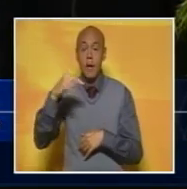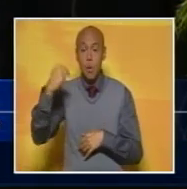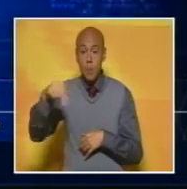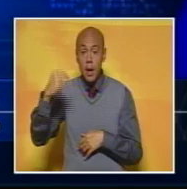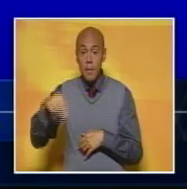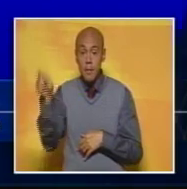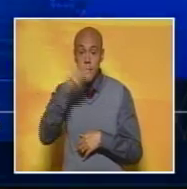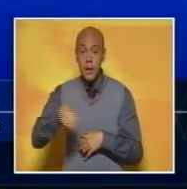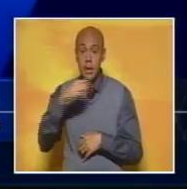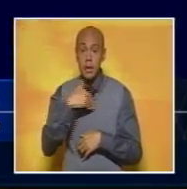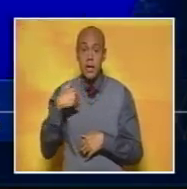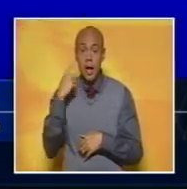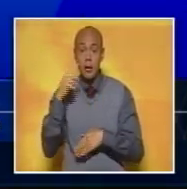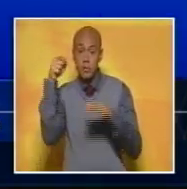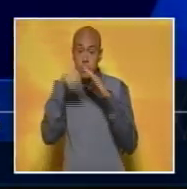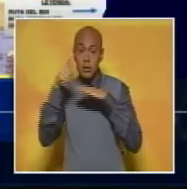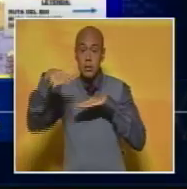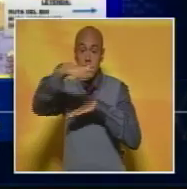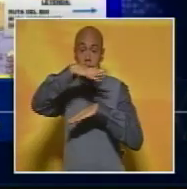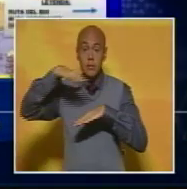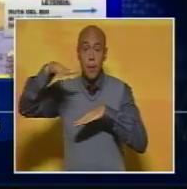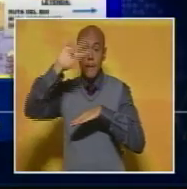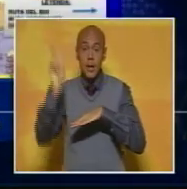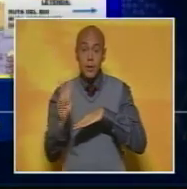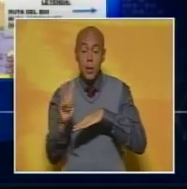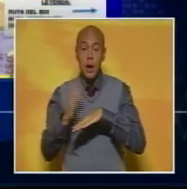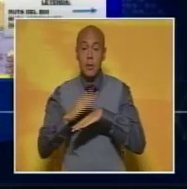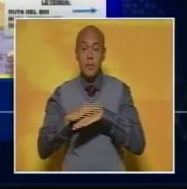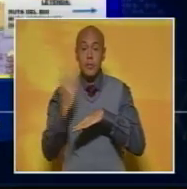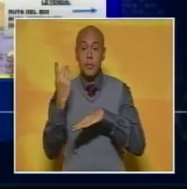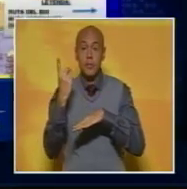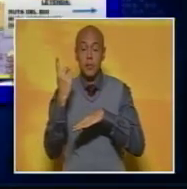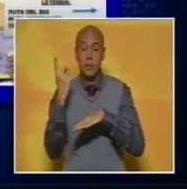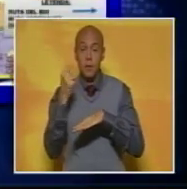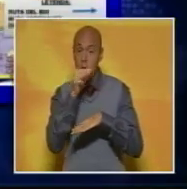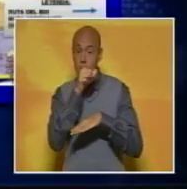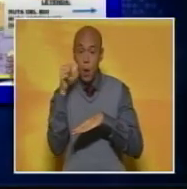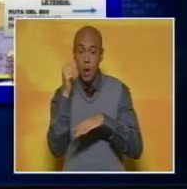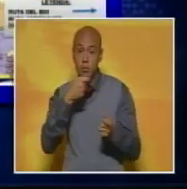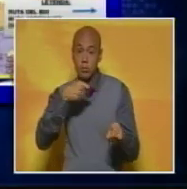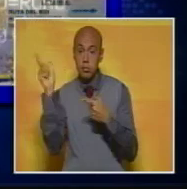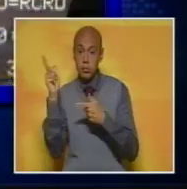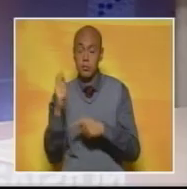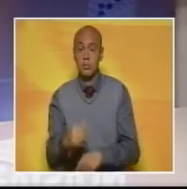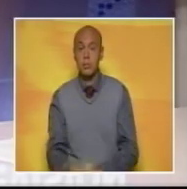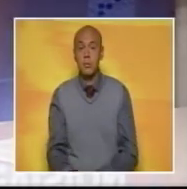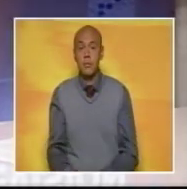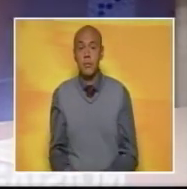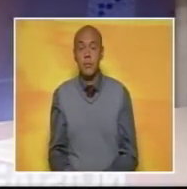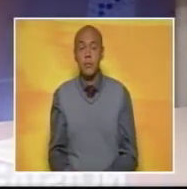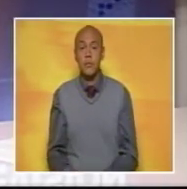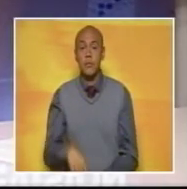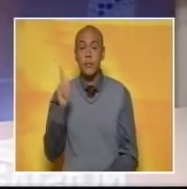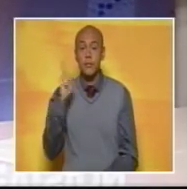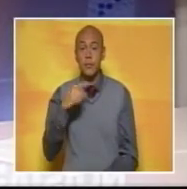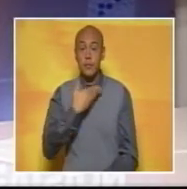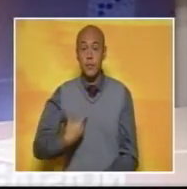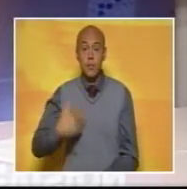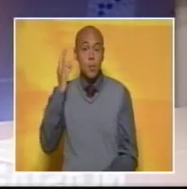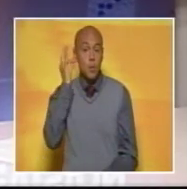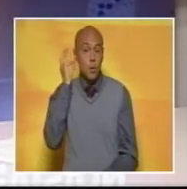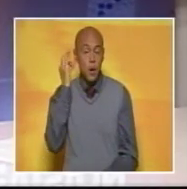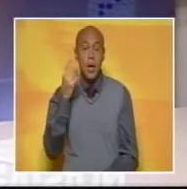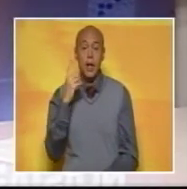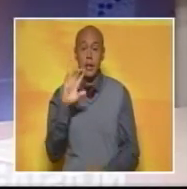por intentar utilizar el espacio aéreo venezolano para el traslado de sustancias ilegales. La presidenta de la